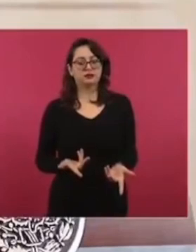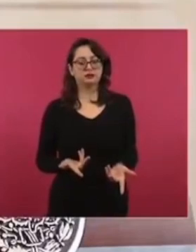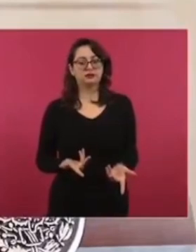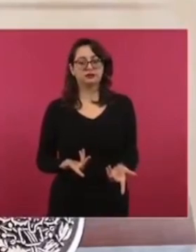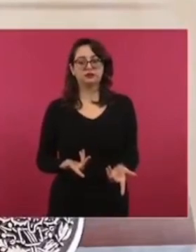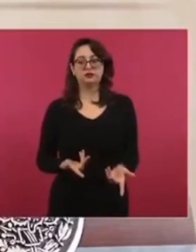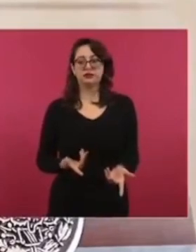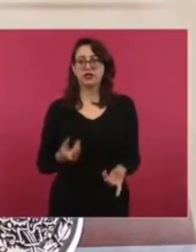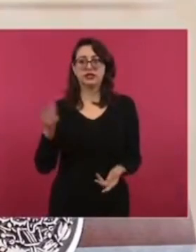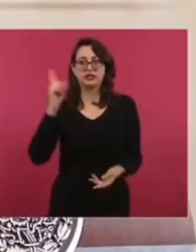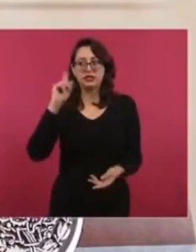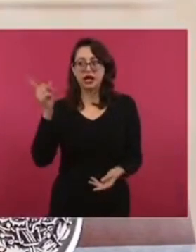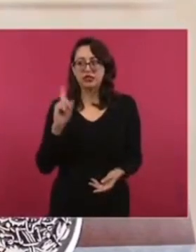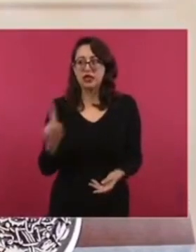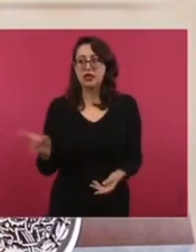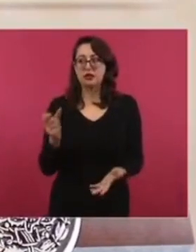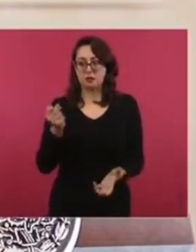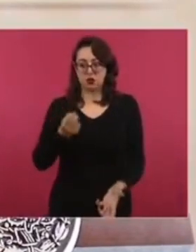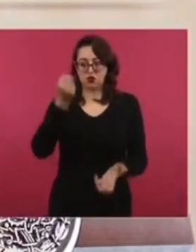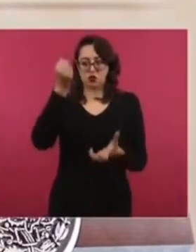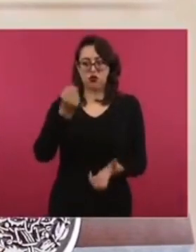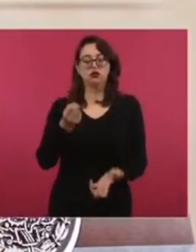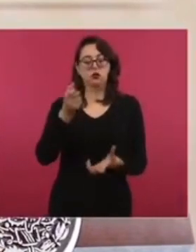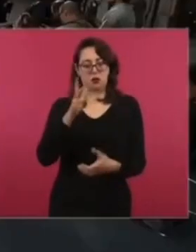el presupuesto de Zacatecas